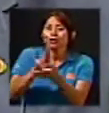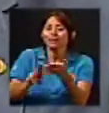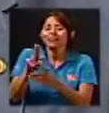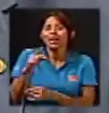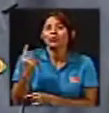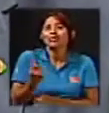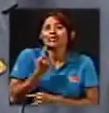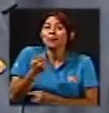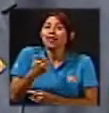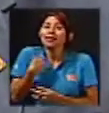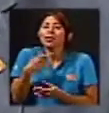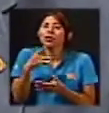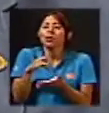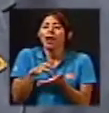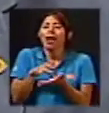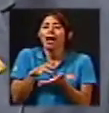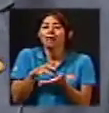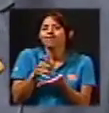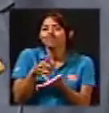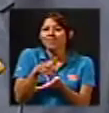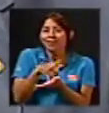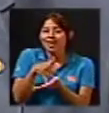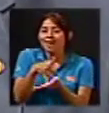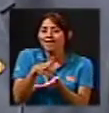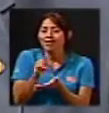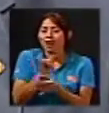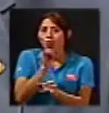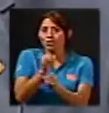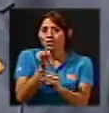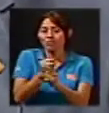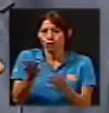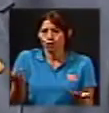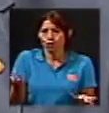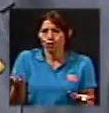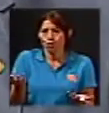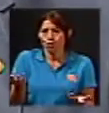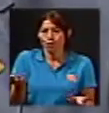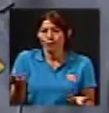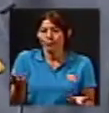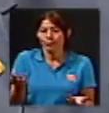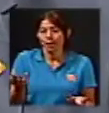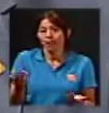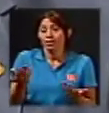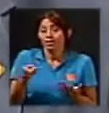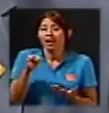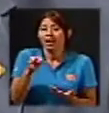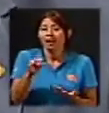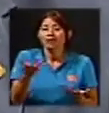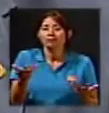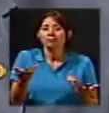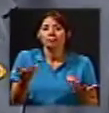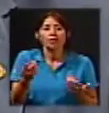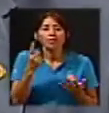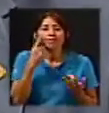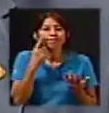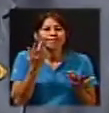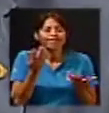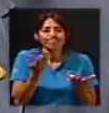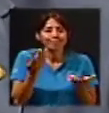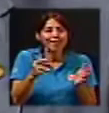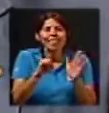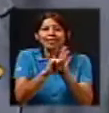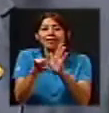como institución de identificar cuáles son las áreas, digamos, de